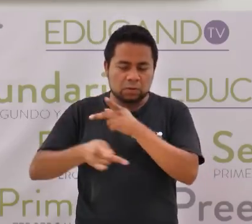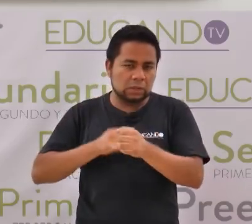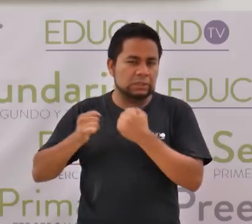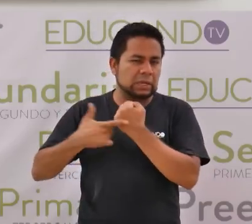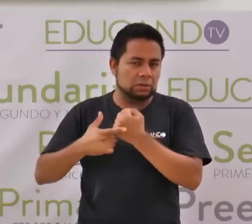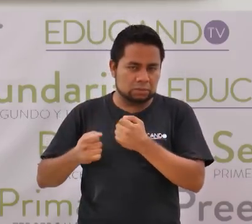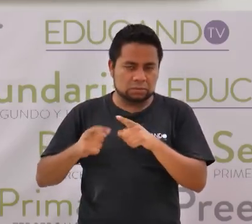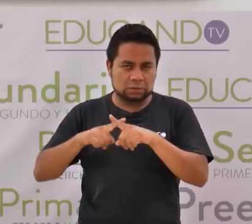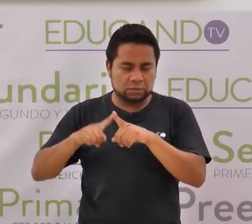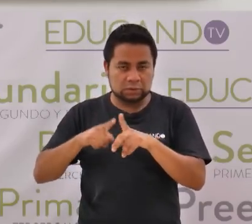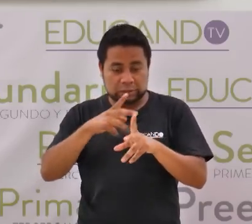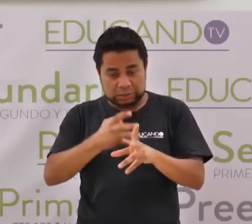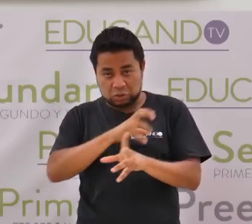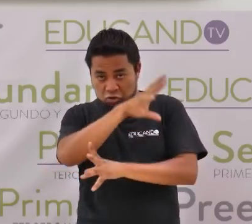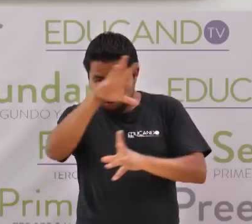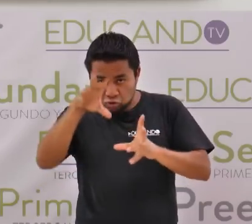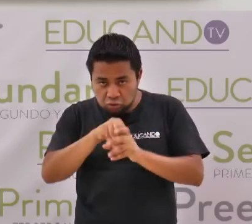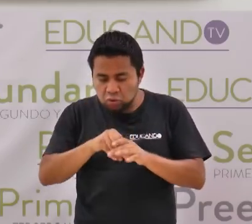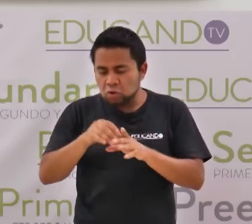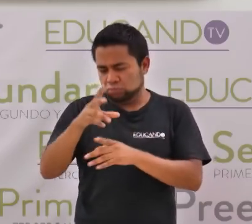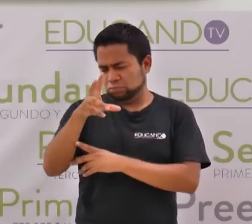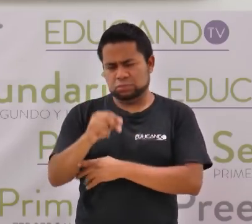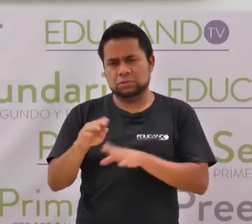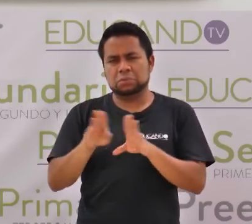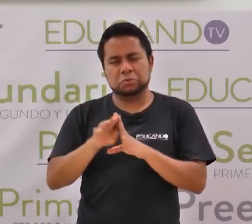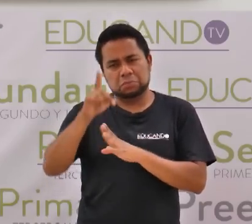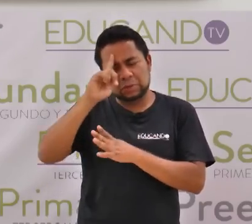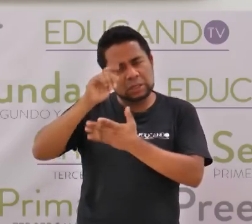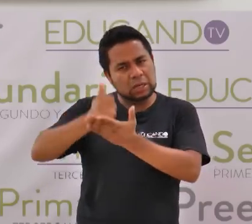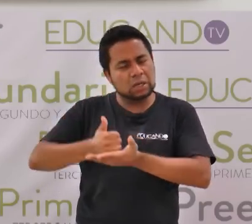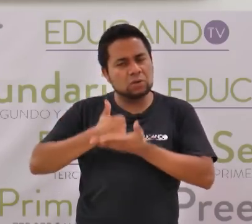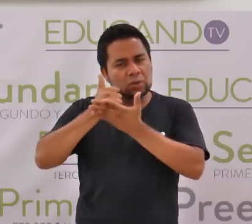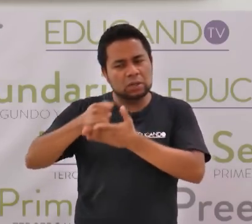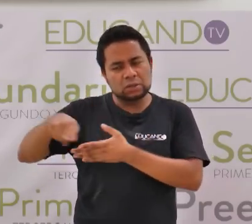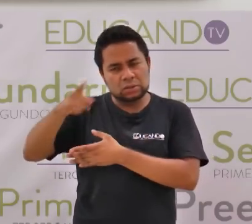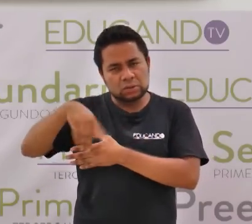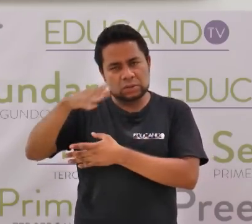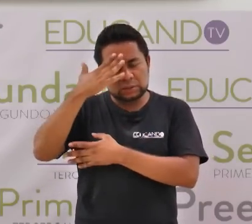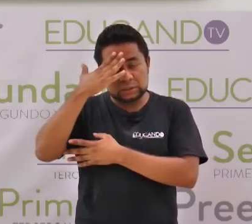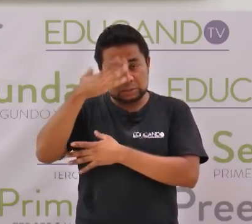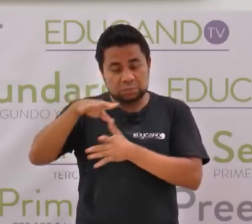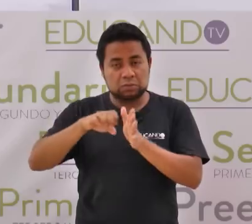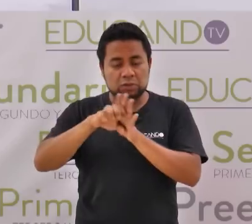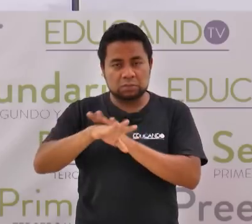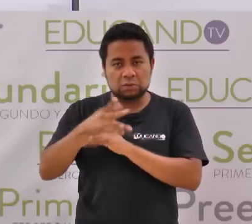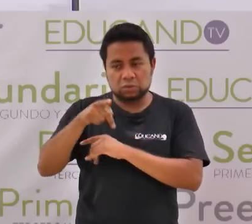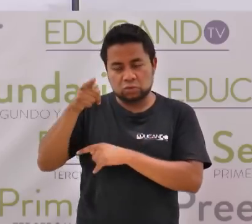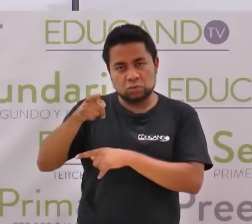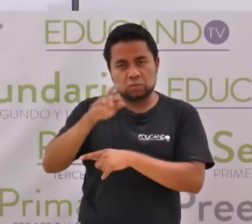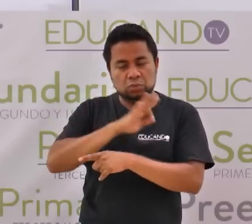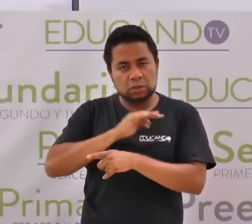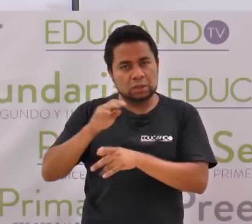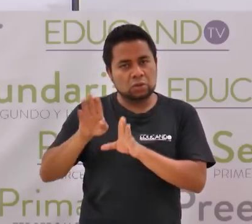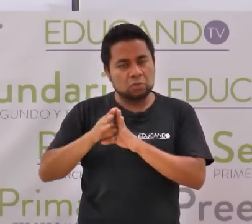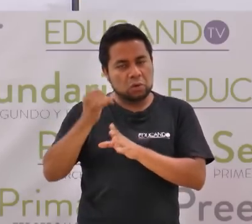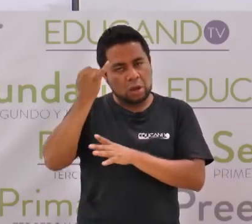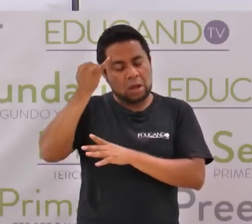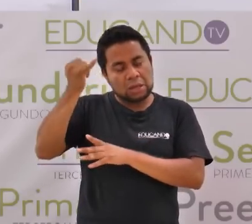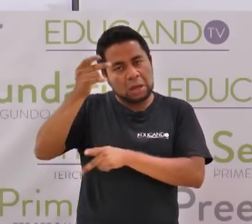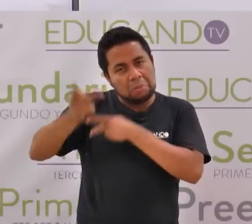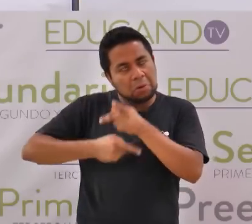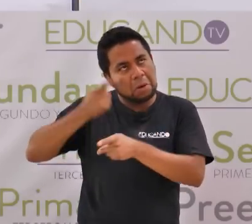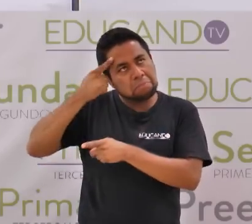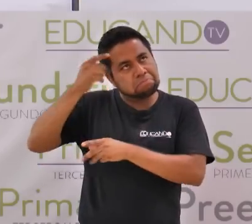algunas preguntas. Estas no son todas, estas son como para ilustrar y que ustedes sepan, pero ustedes van a formular sus